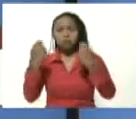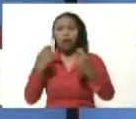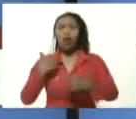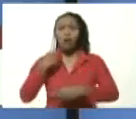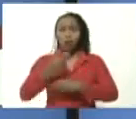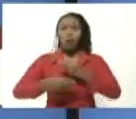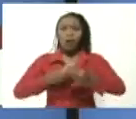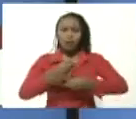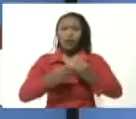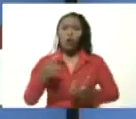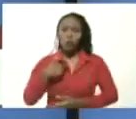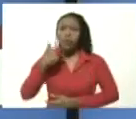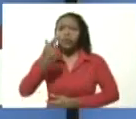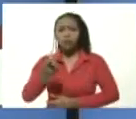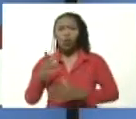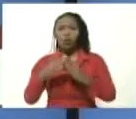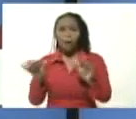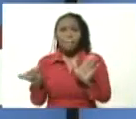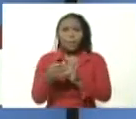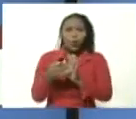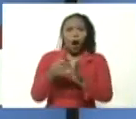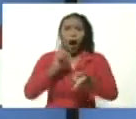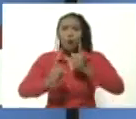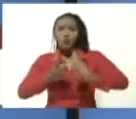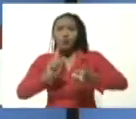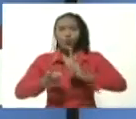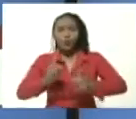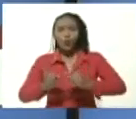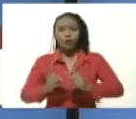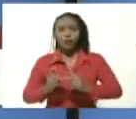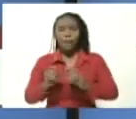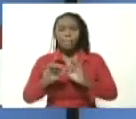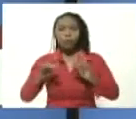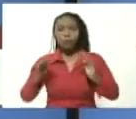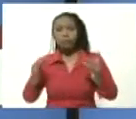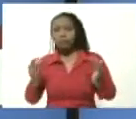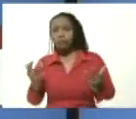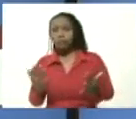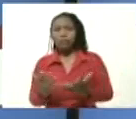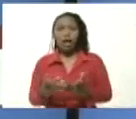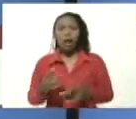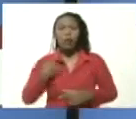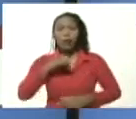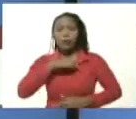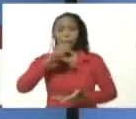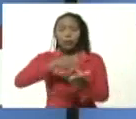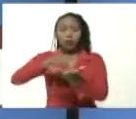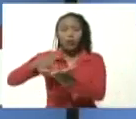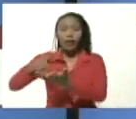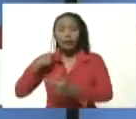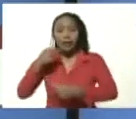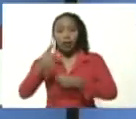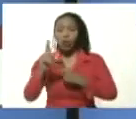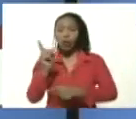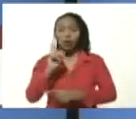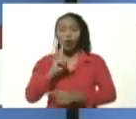lo hemos dicho con todas las limitaciones de la pandemia. Los candidatos, nuestros candidatos, deben estar en la